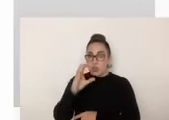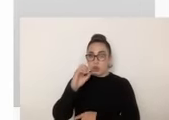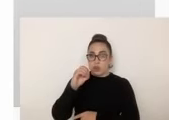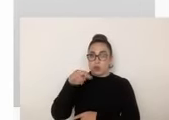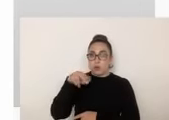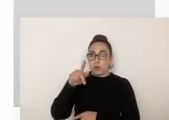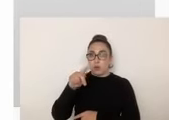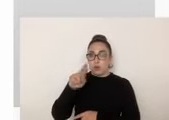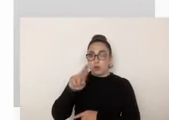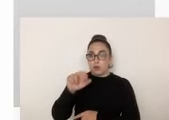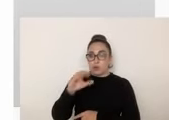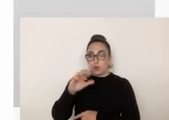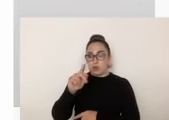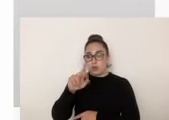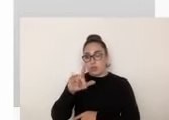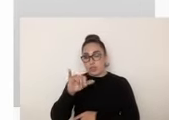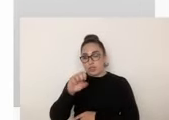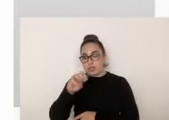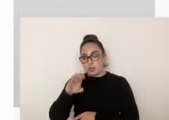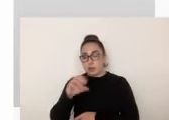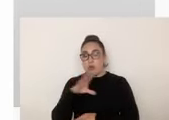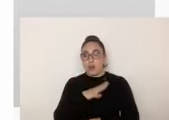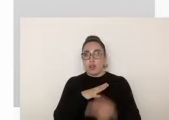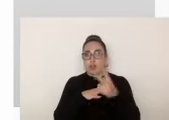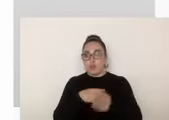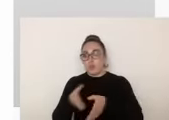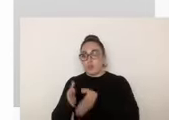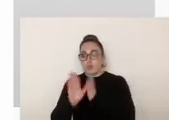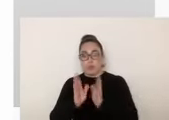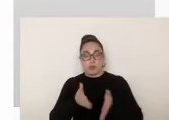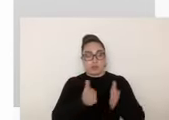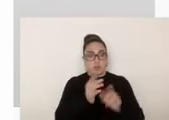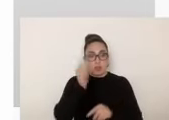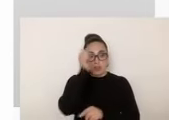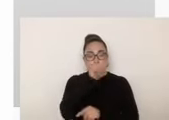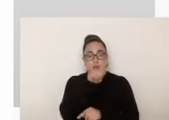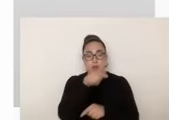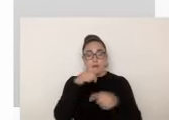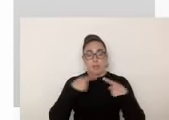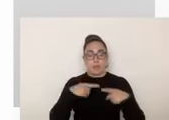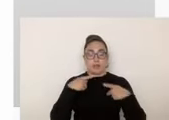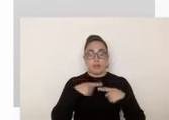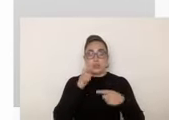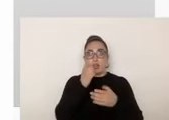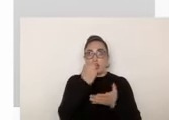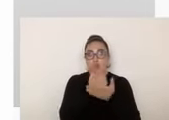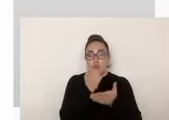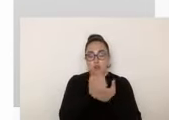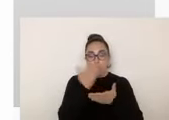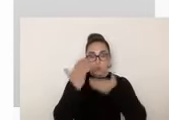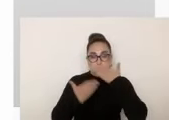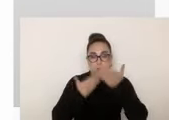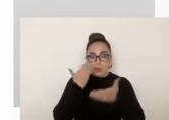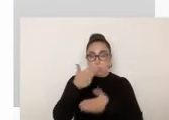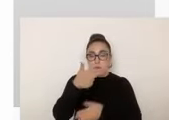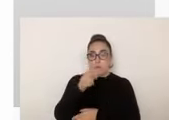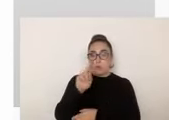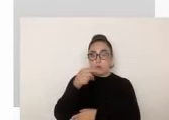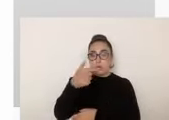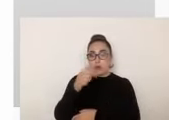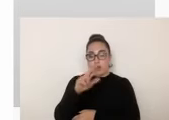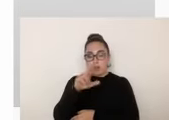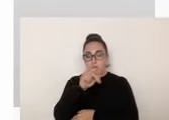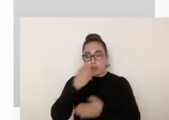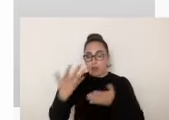deónticas que vamos a ver a continuación. Esto es un resultado que le valió un premio Nobel a un economista húngaro, Harsanyi, y es un resultado en un artículo